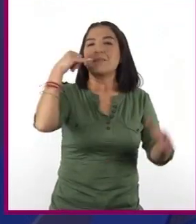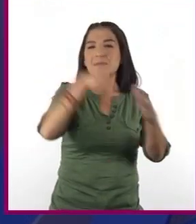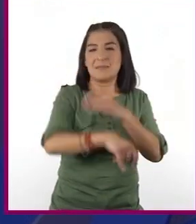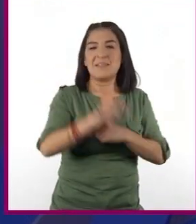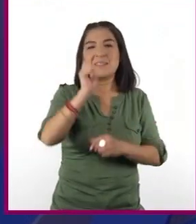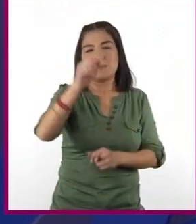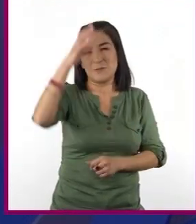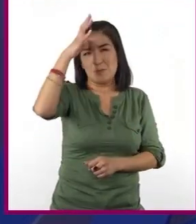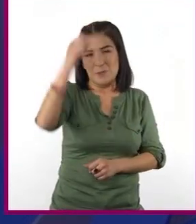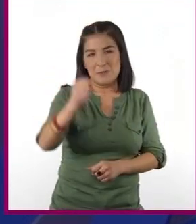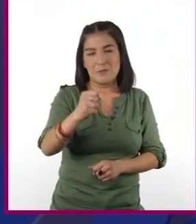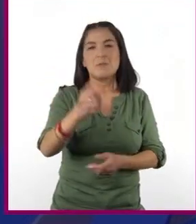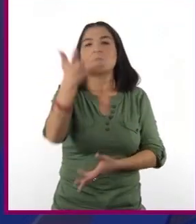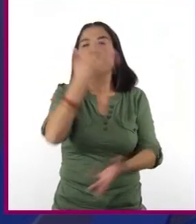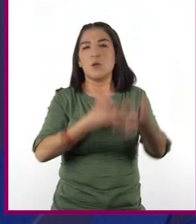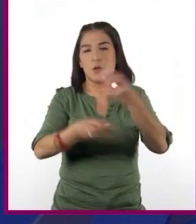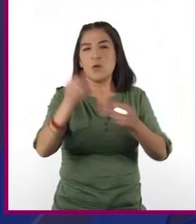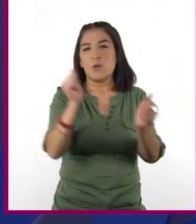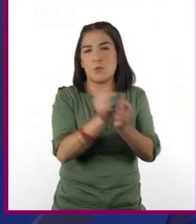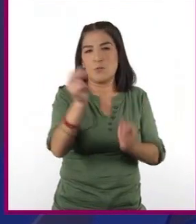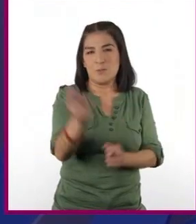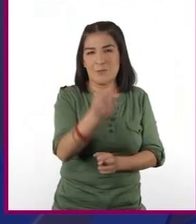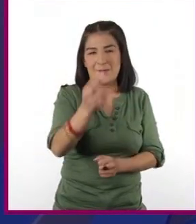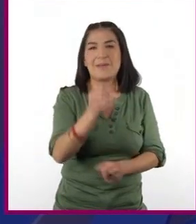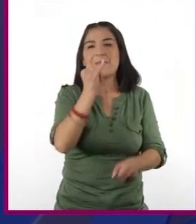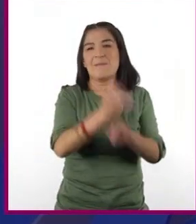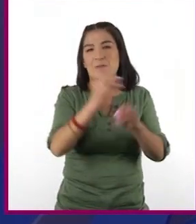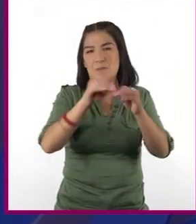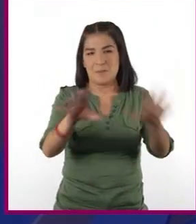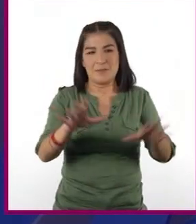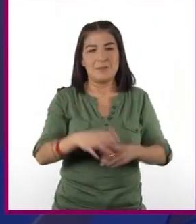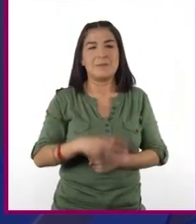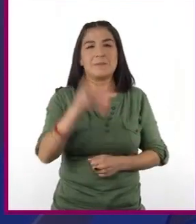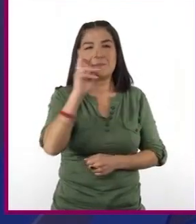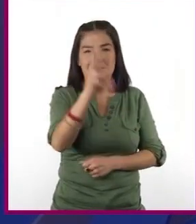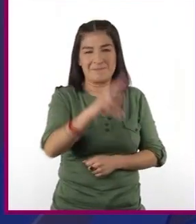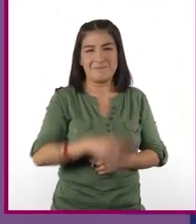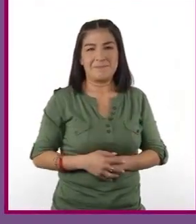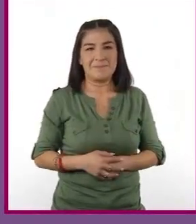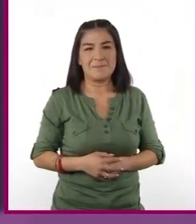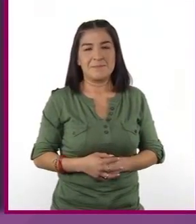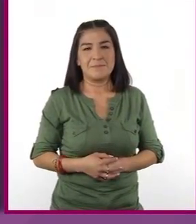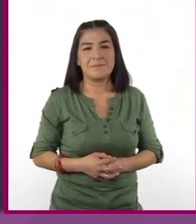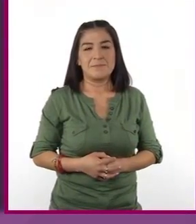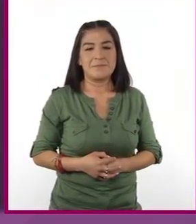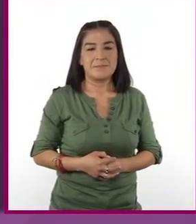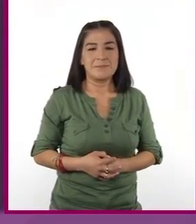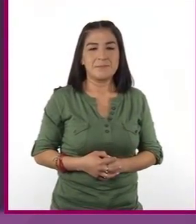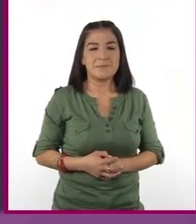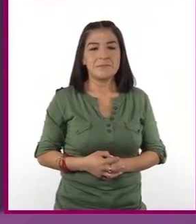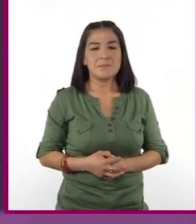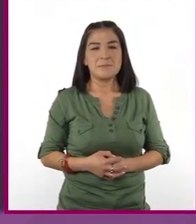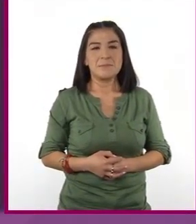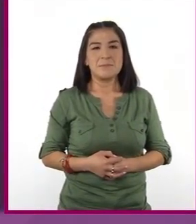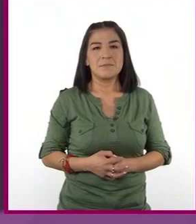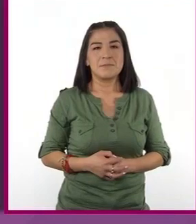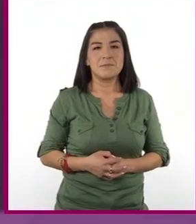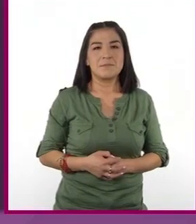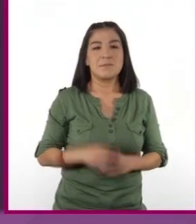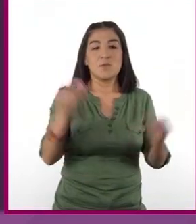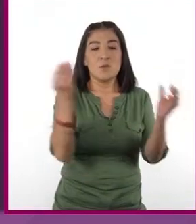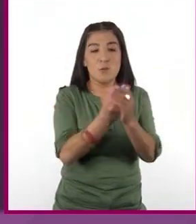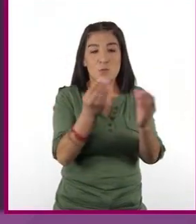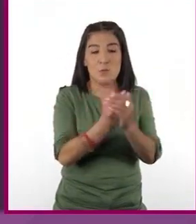estos conceptos compartiendo con ustedes la siguiente información. ¡Corre video! En sus cursos de primero y